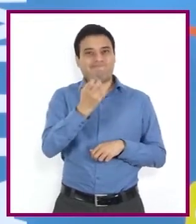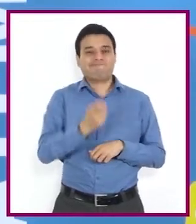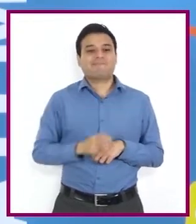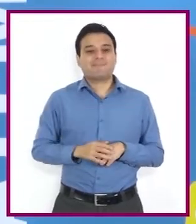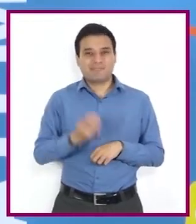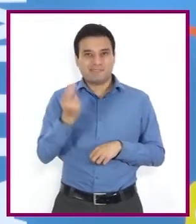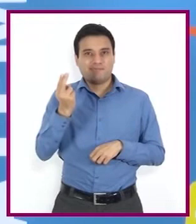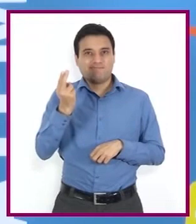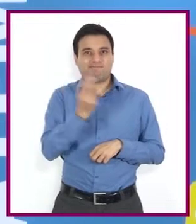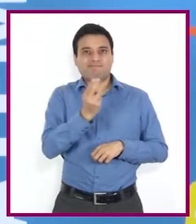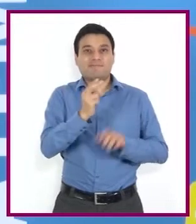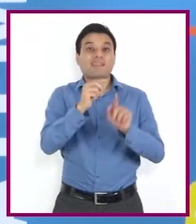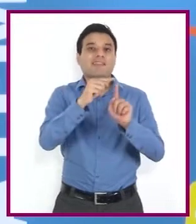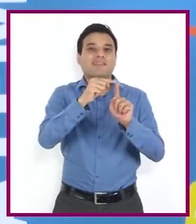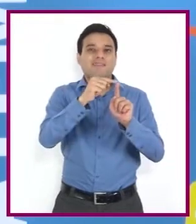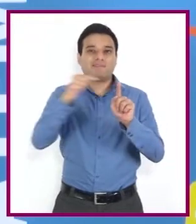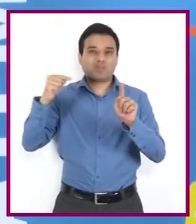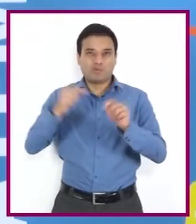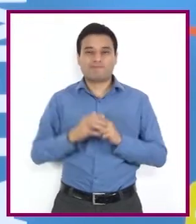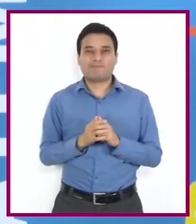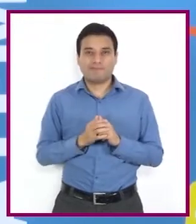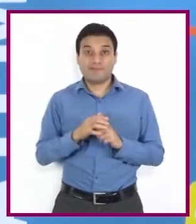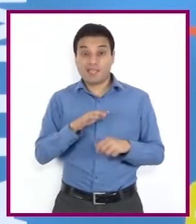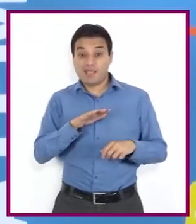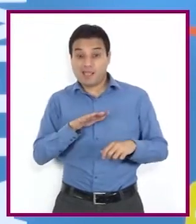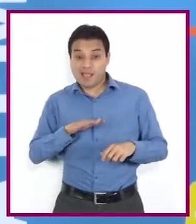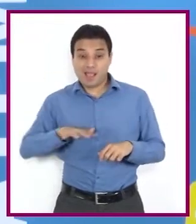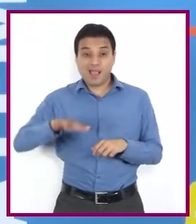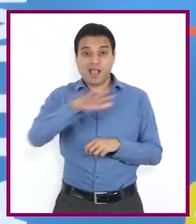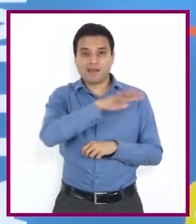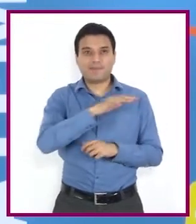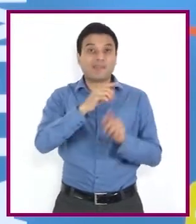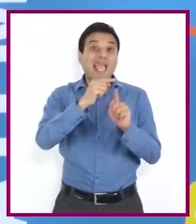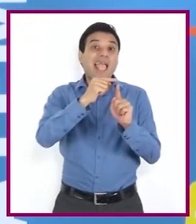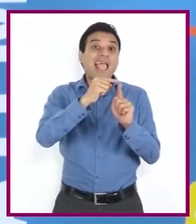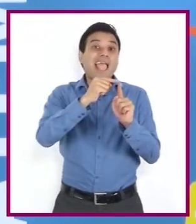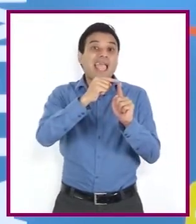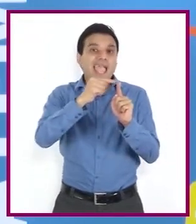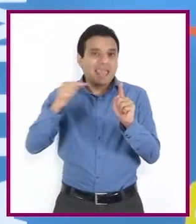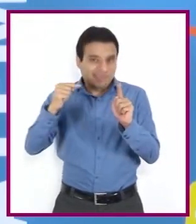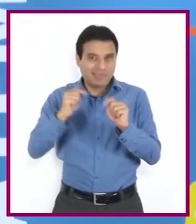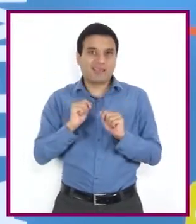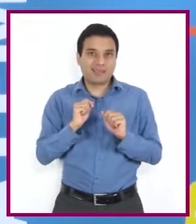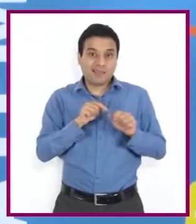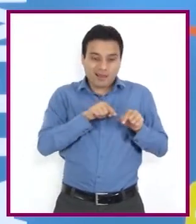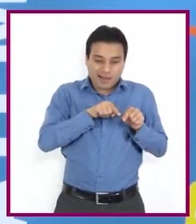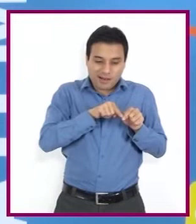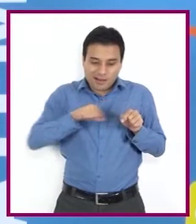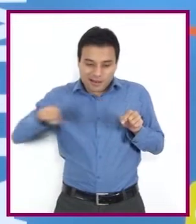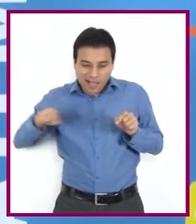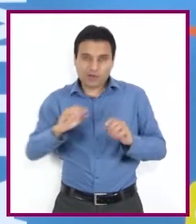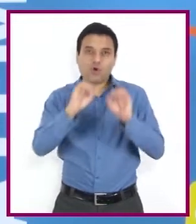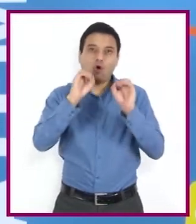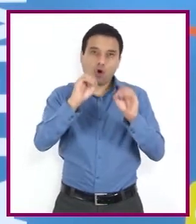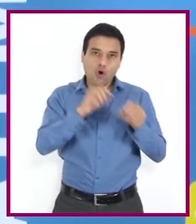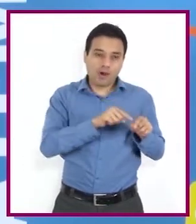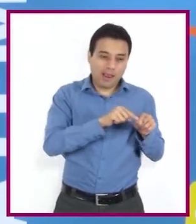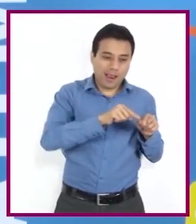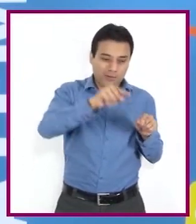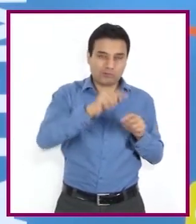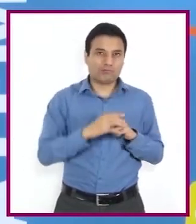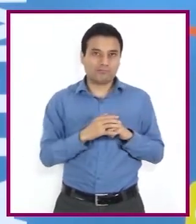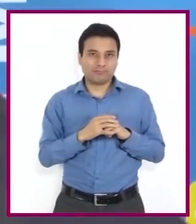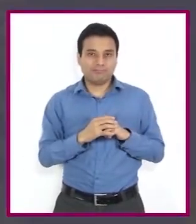Podemos dividir el área del jardín entre la medida del ancho o la medida del largo del jardín, según el dato que nos haga